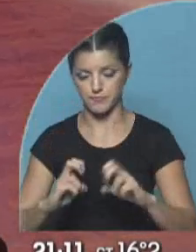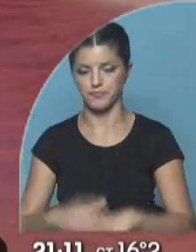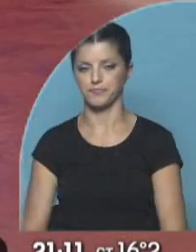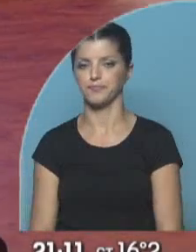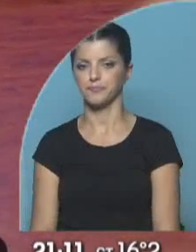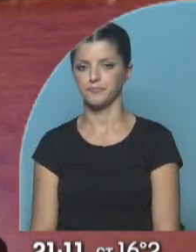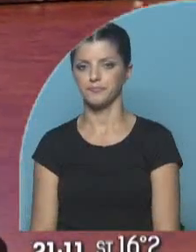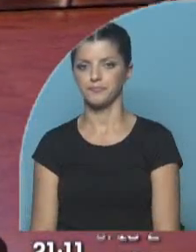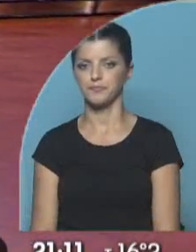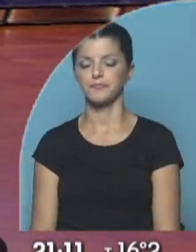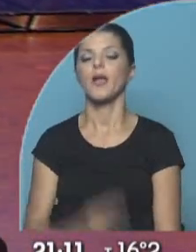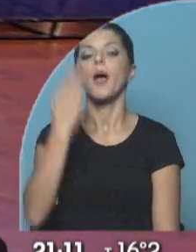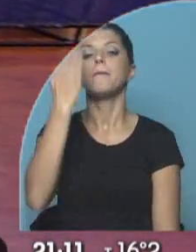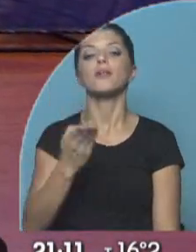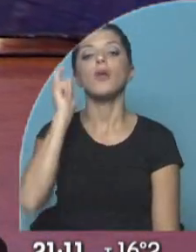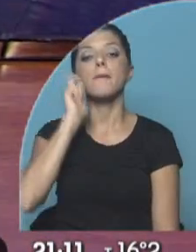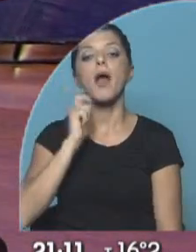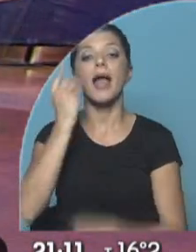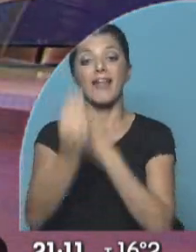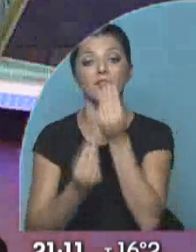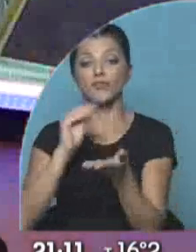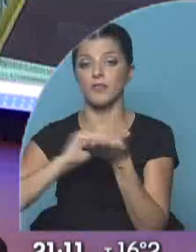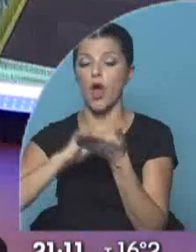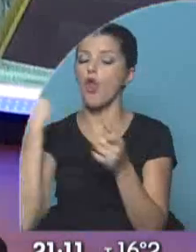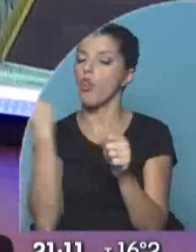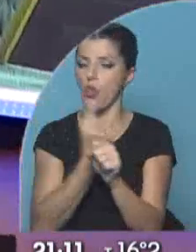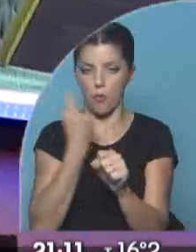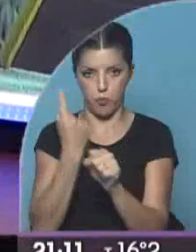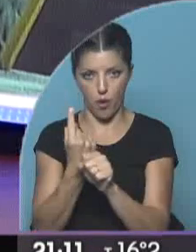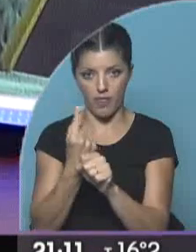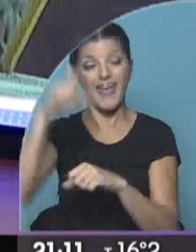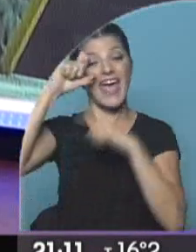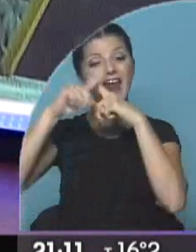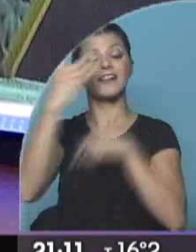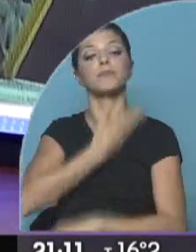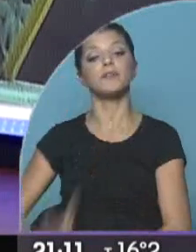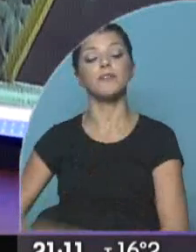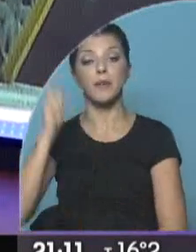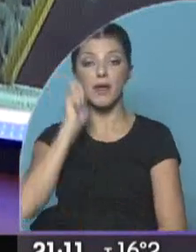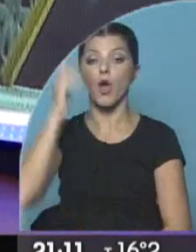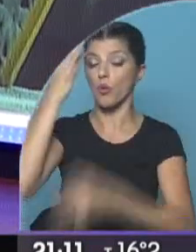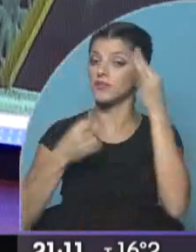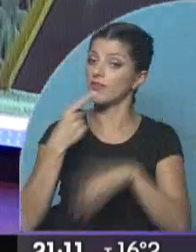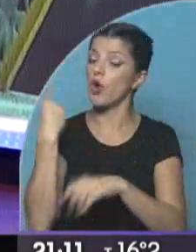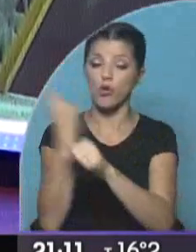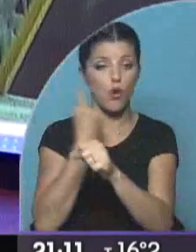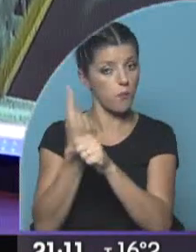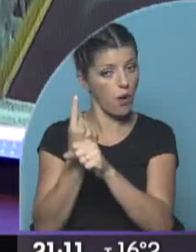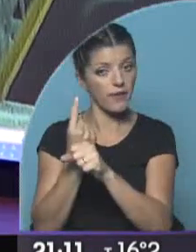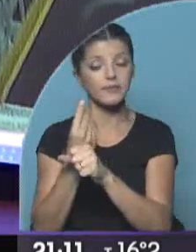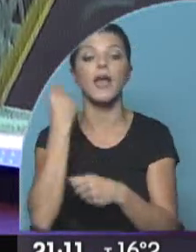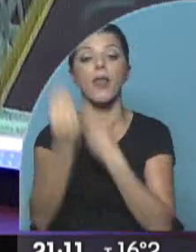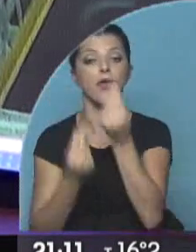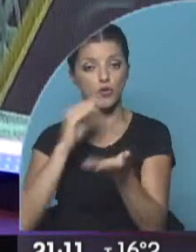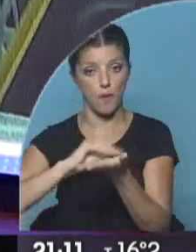Carlos Menem no podrá ser candidato a senador. El expresidente fue inhabilitado por la justicia, concretamente por la Cámara Nacional